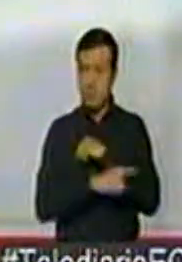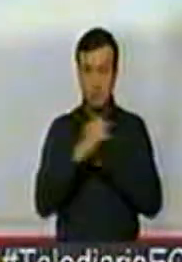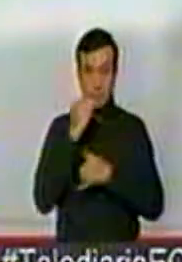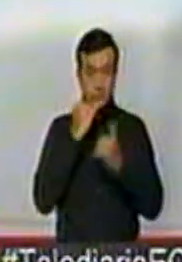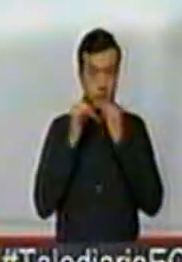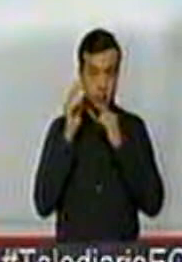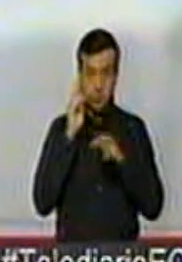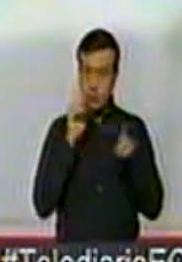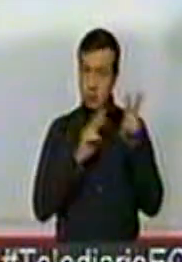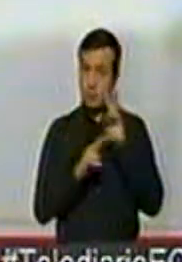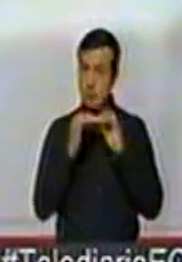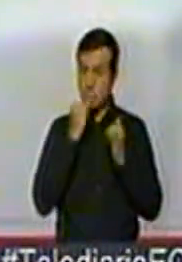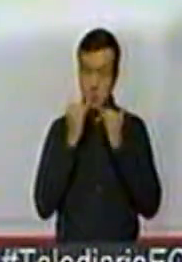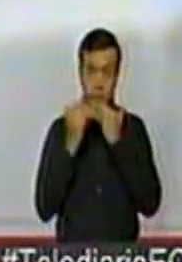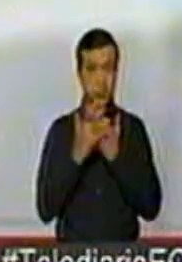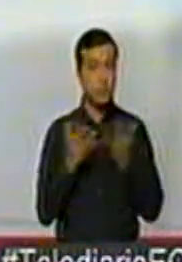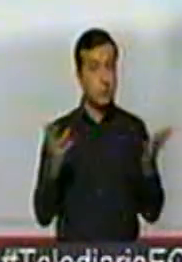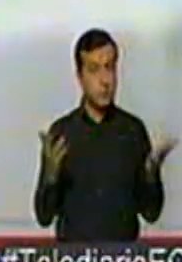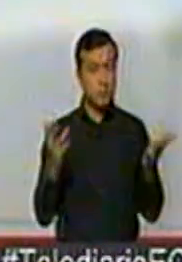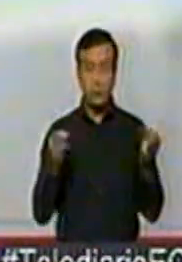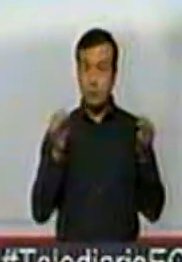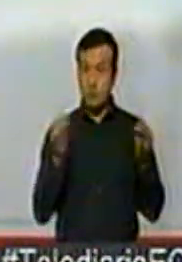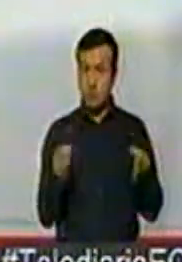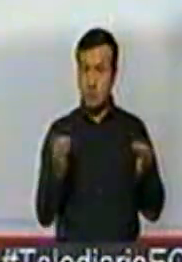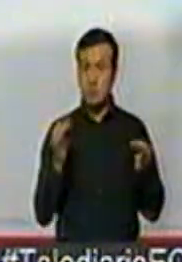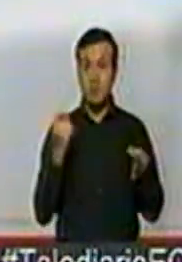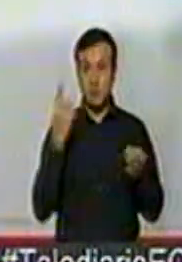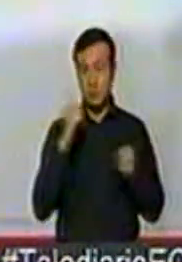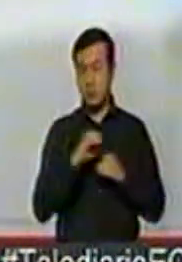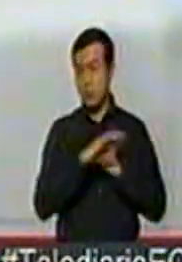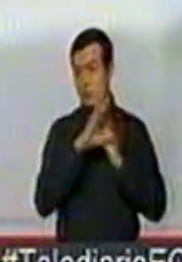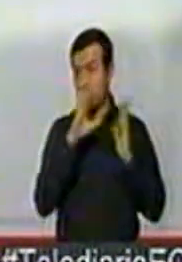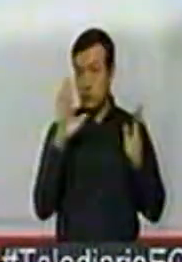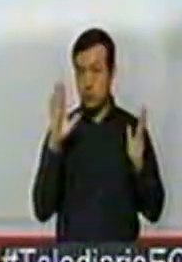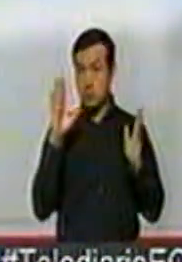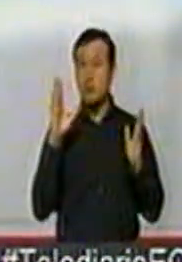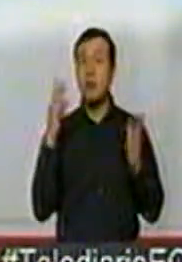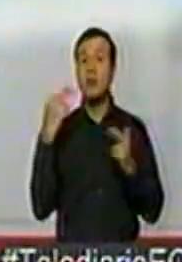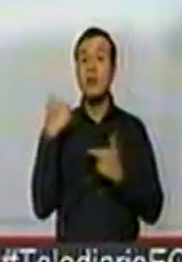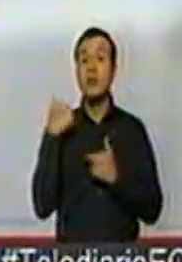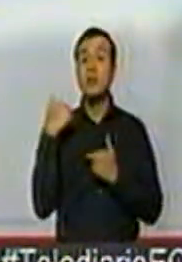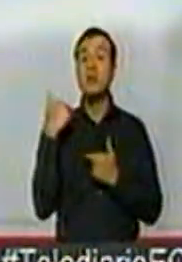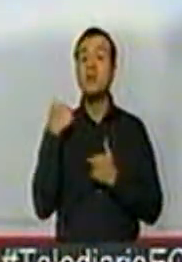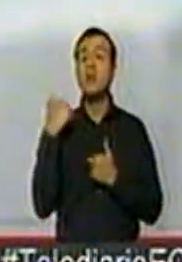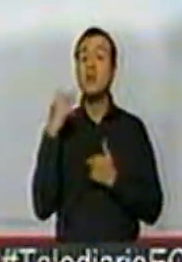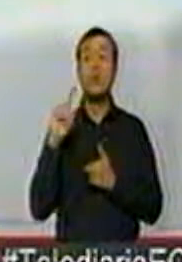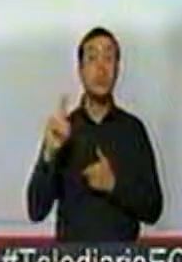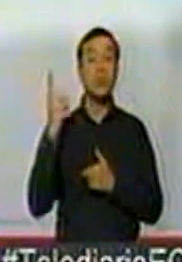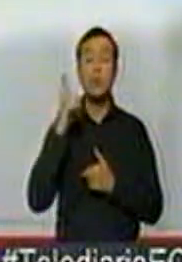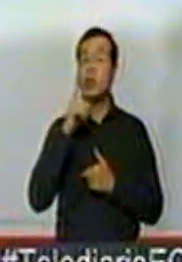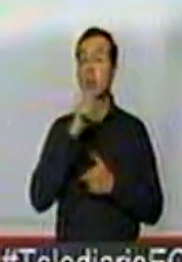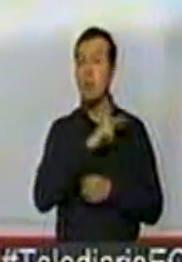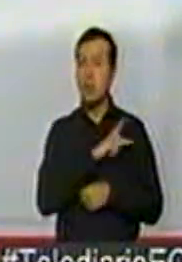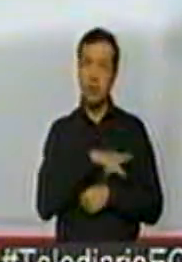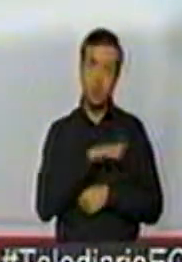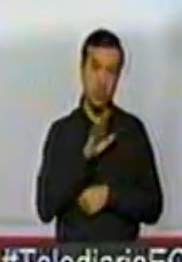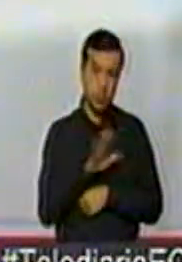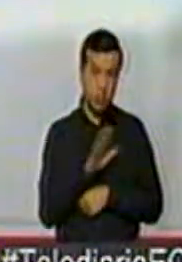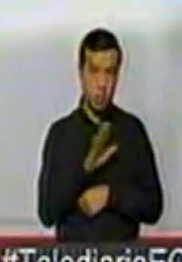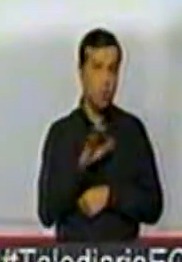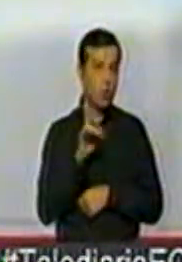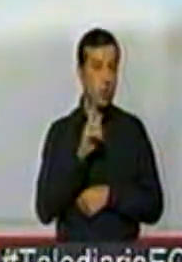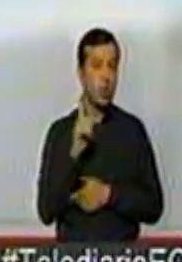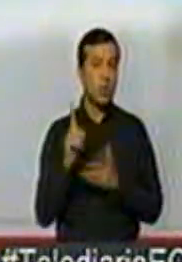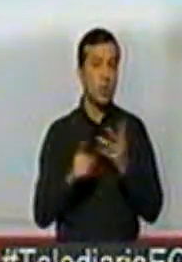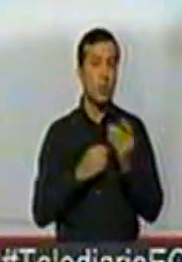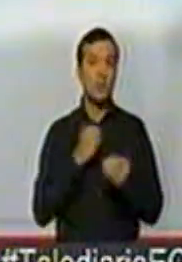encontraran este ilícito, pero que efectivamente se entienda este concepto de que la responsabilidad es absolutamente personal y eso tiene que